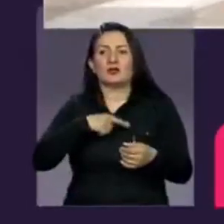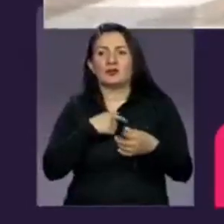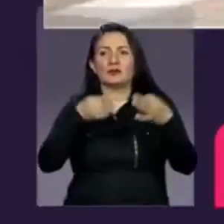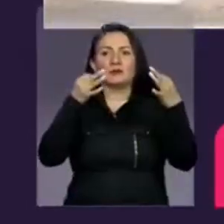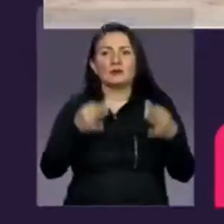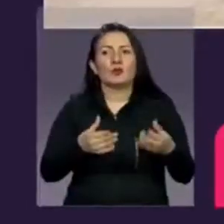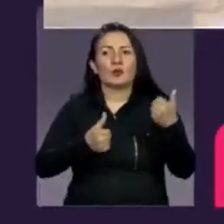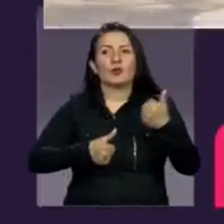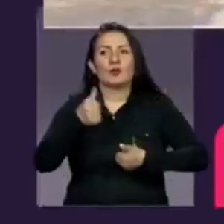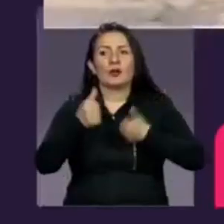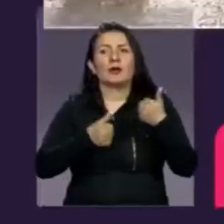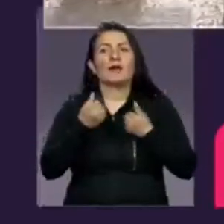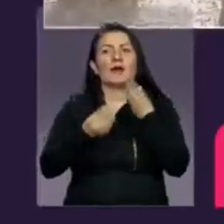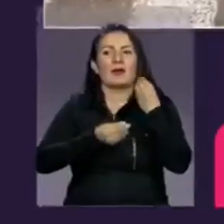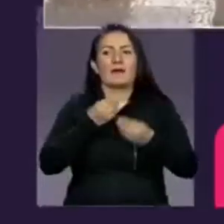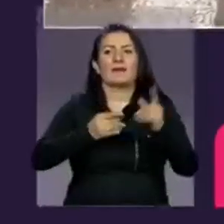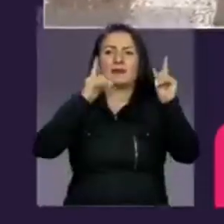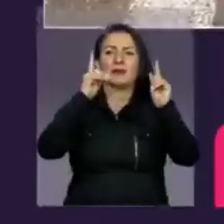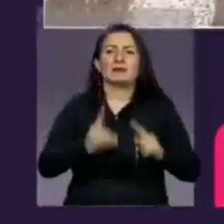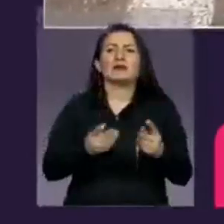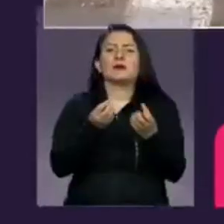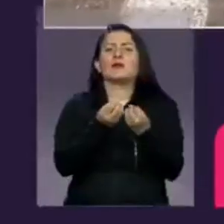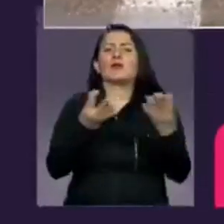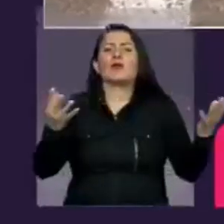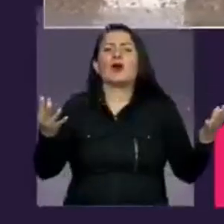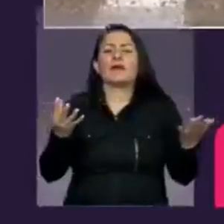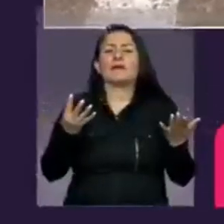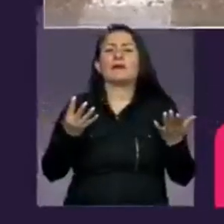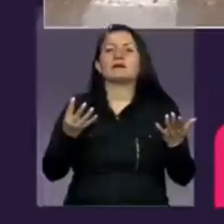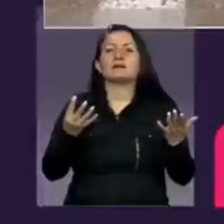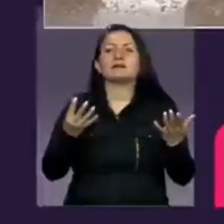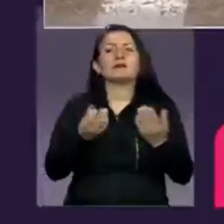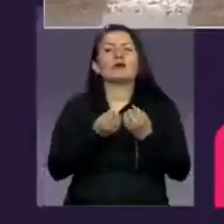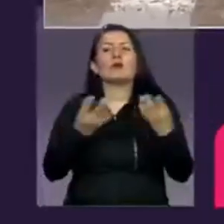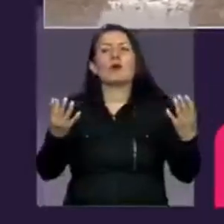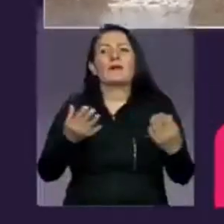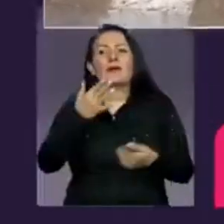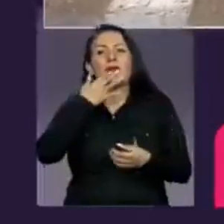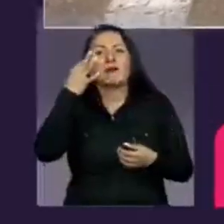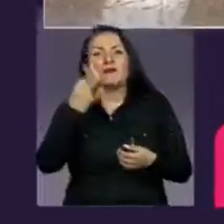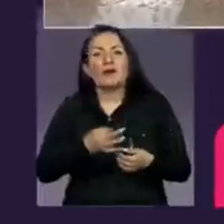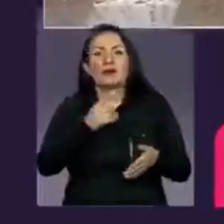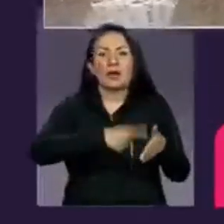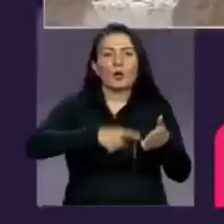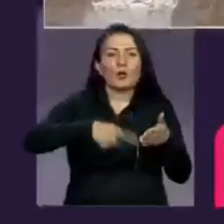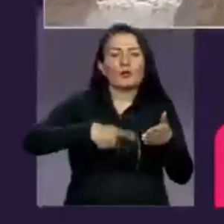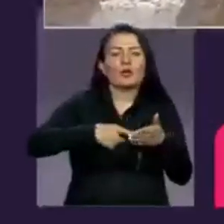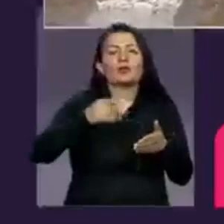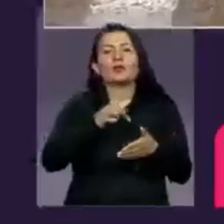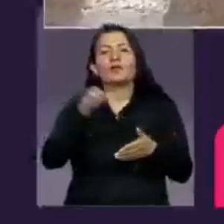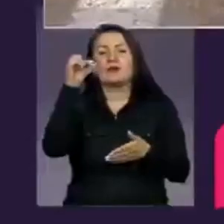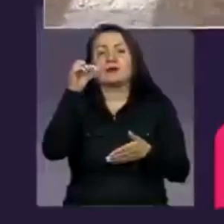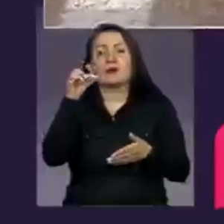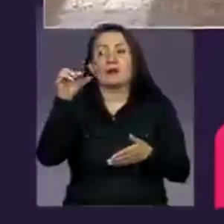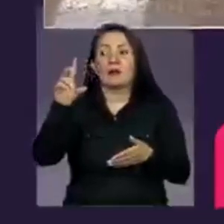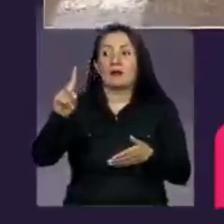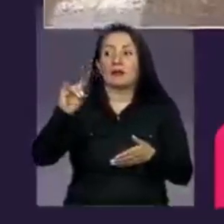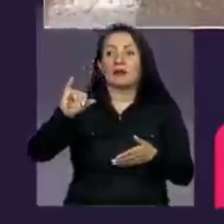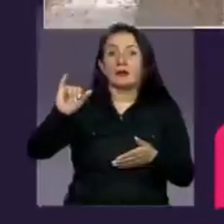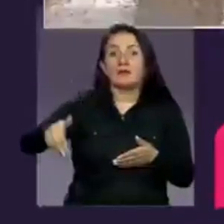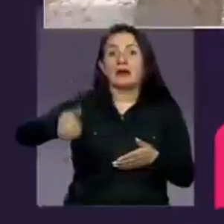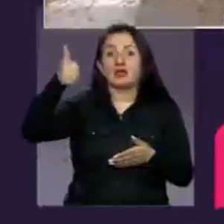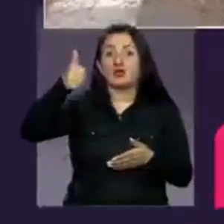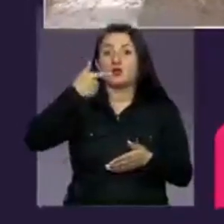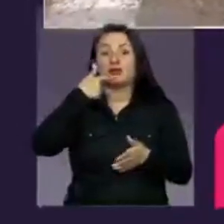parte, para decidir cuántas son, o sea, cuántas deberían tener contrato profesional. Entonces, si Dimayor sale en el